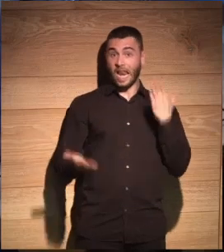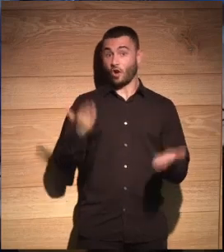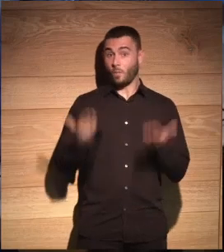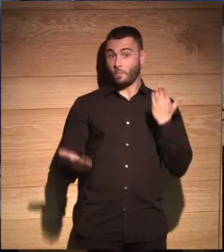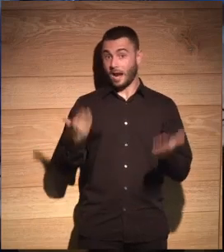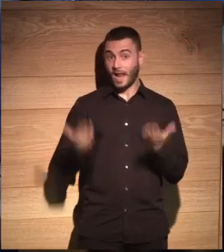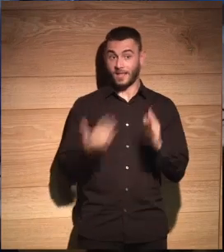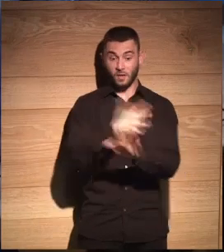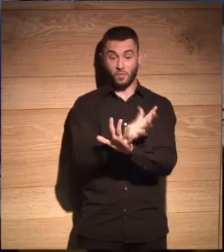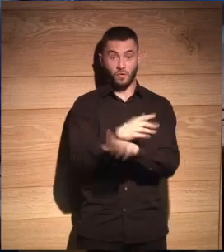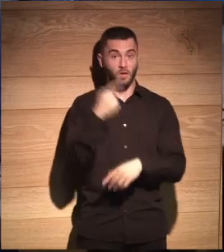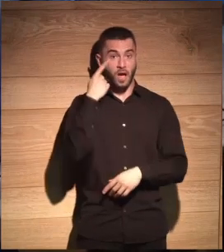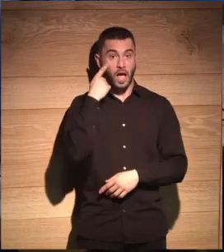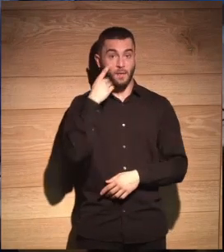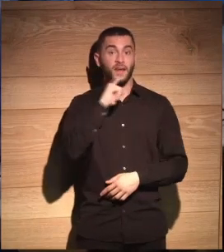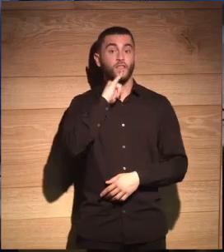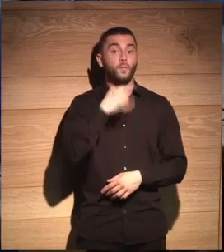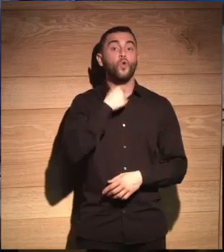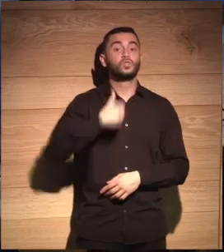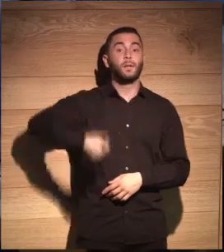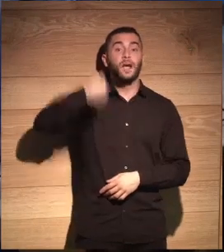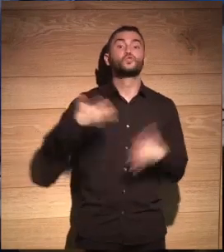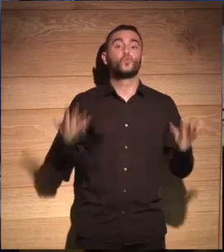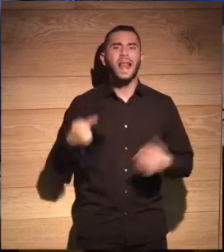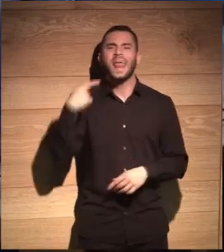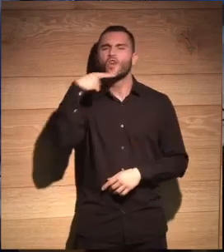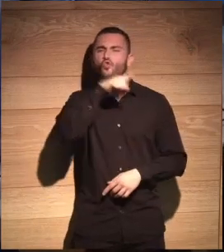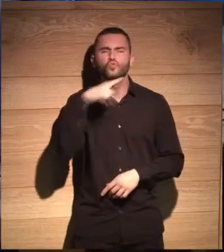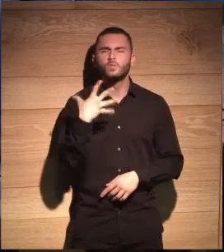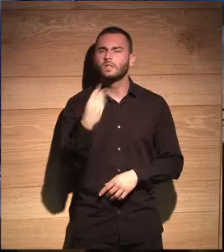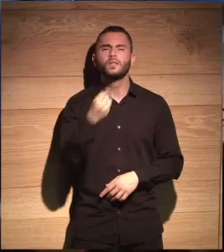puedes ir cambiando. A ver cuál os gusta más. En ruso está fantástico, además se entiende muy bien.